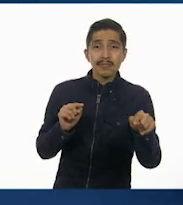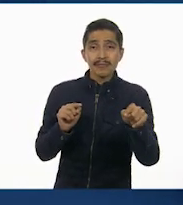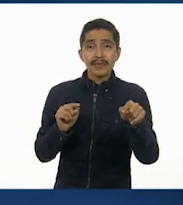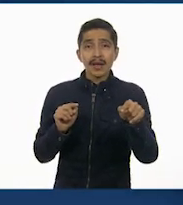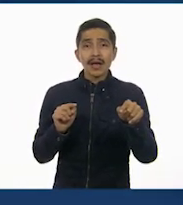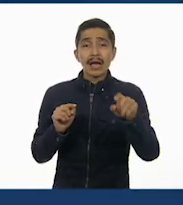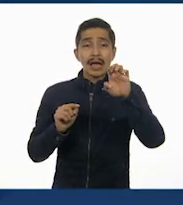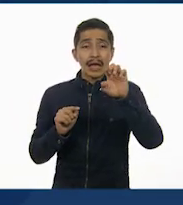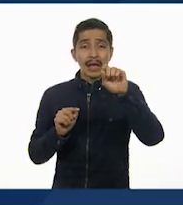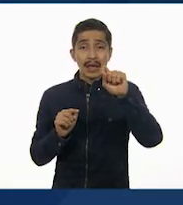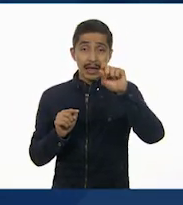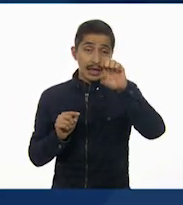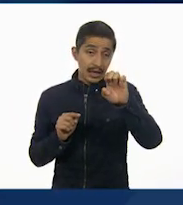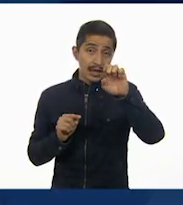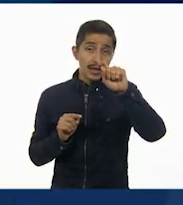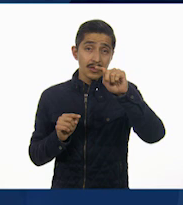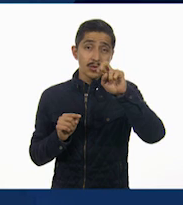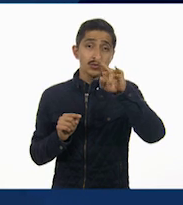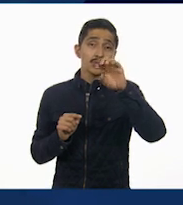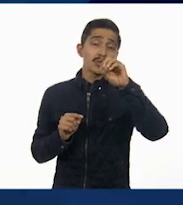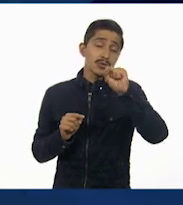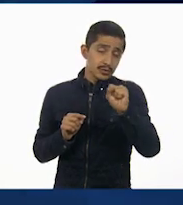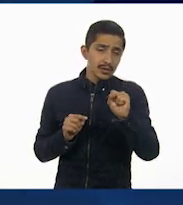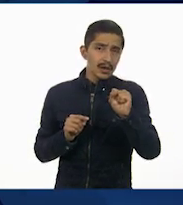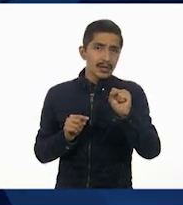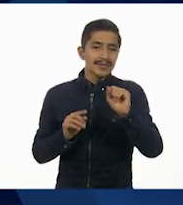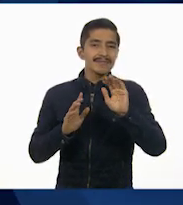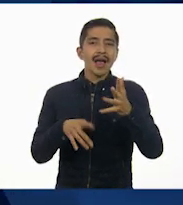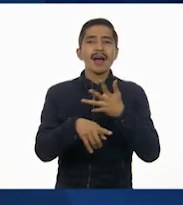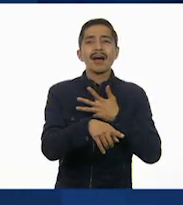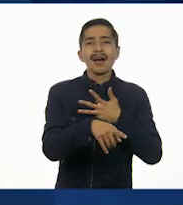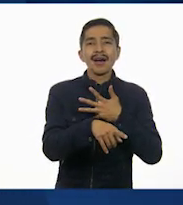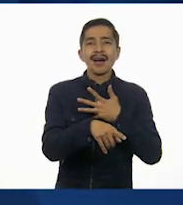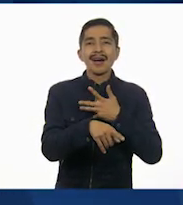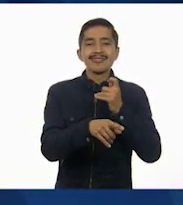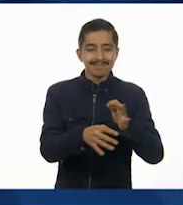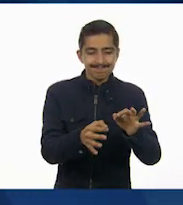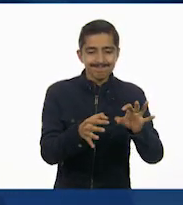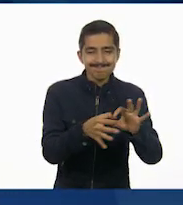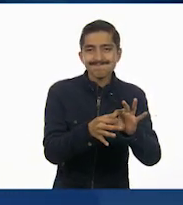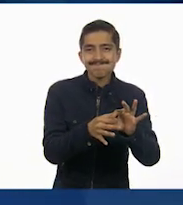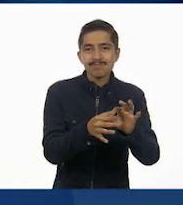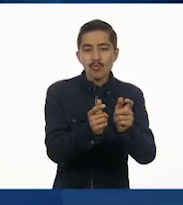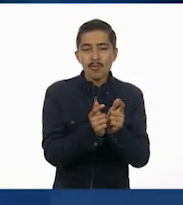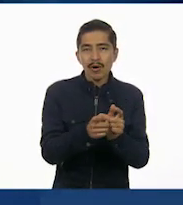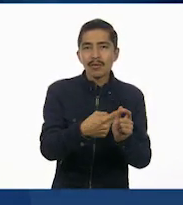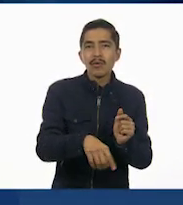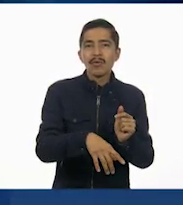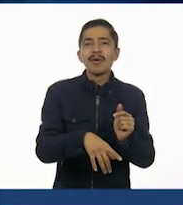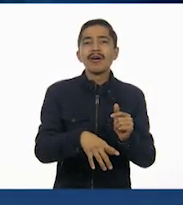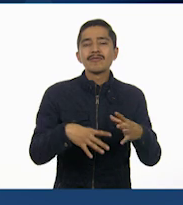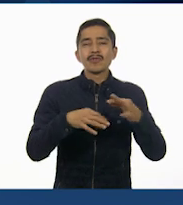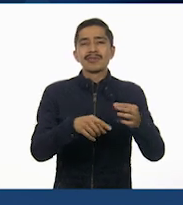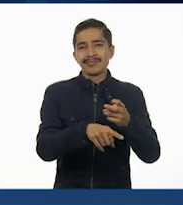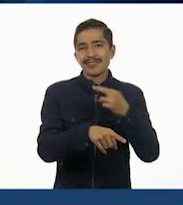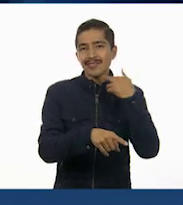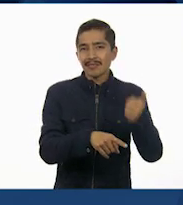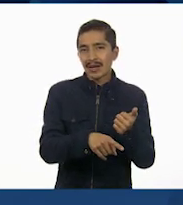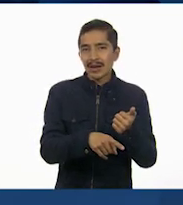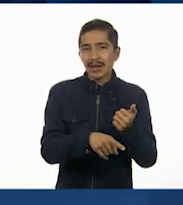los etruscos, ya se encontraban ahí. La unión de estos grupos dio origen al pueblo romano.